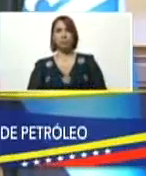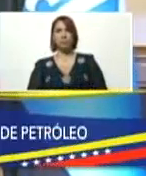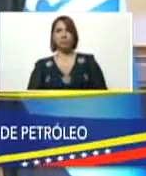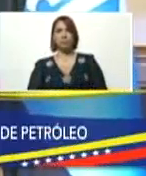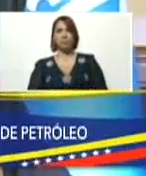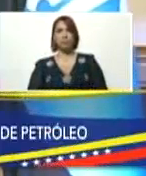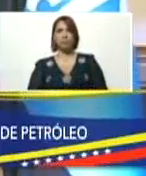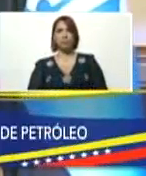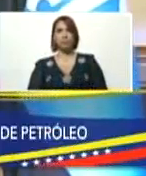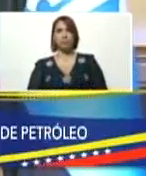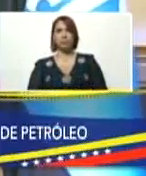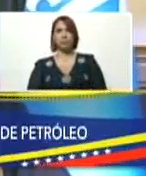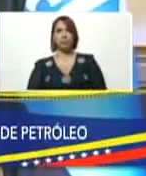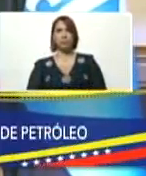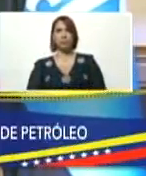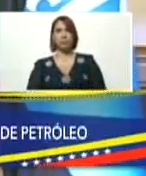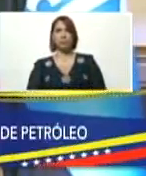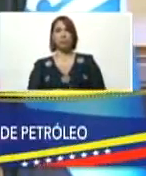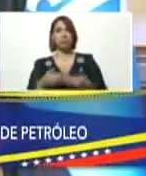Y está abierto el octavo,